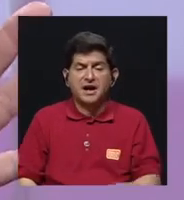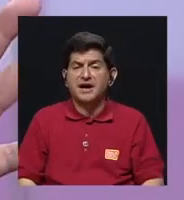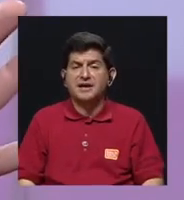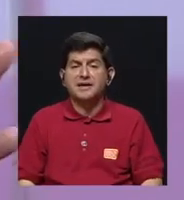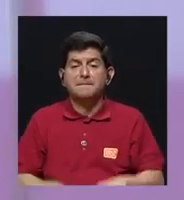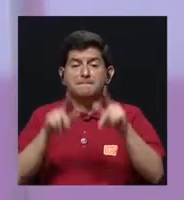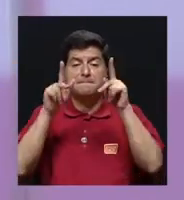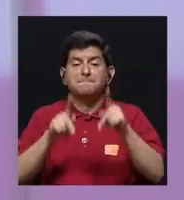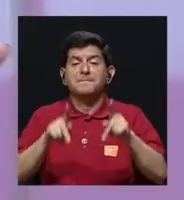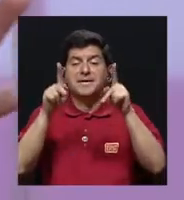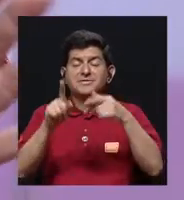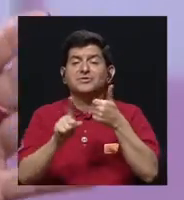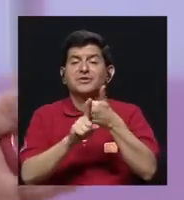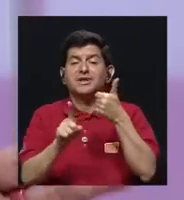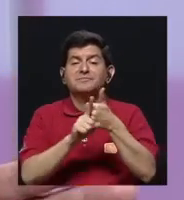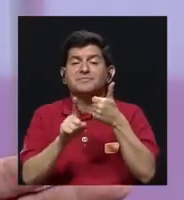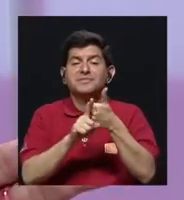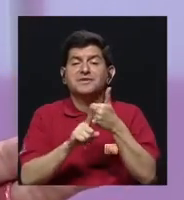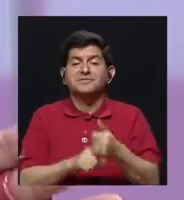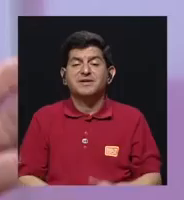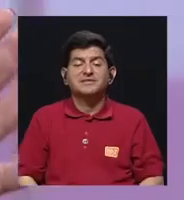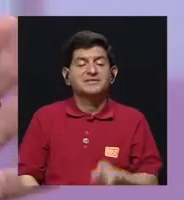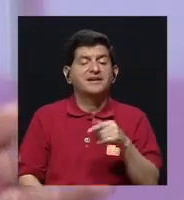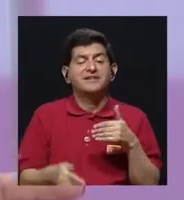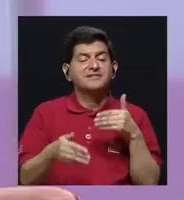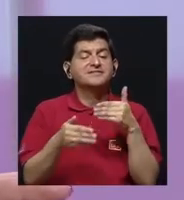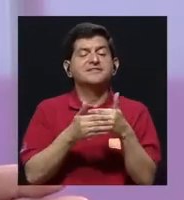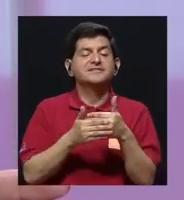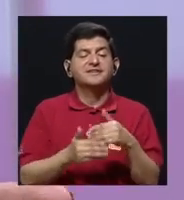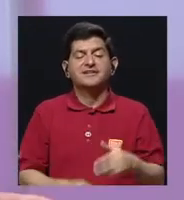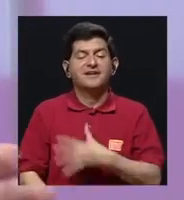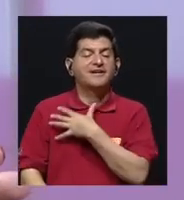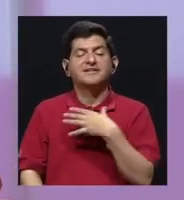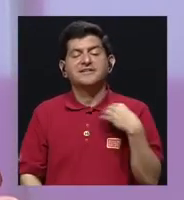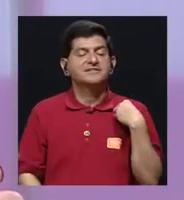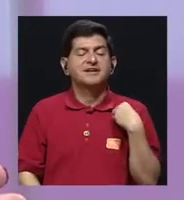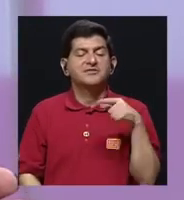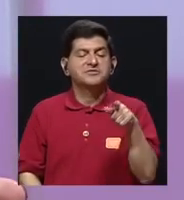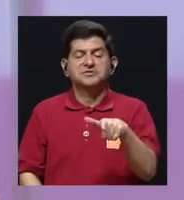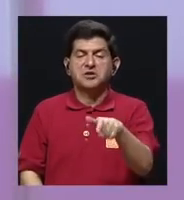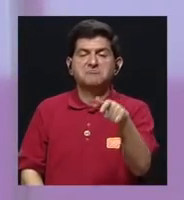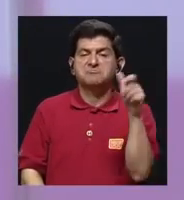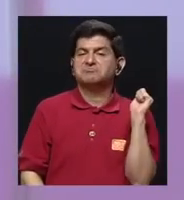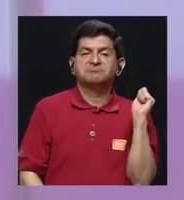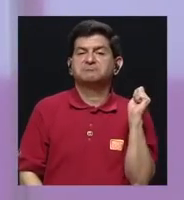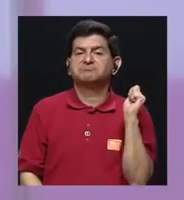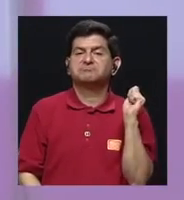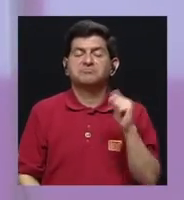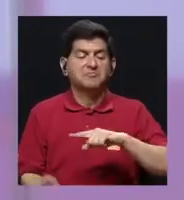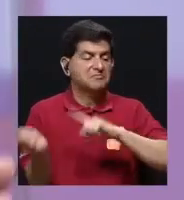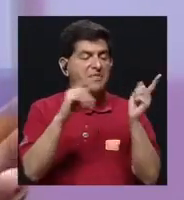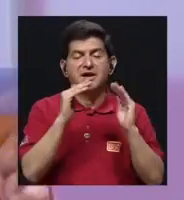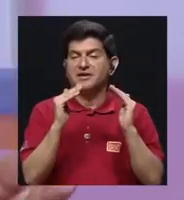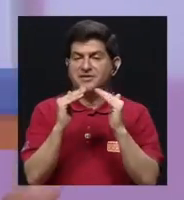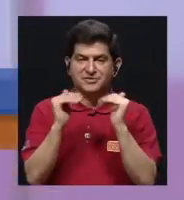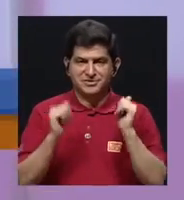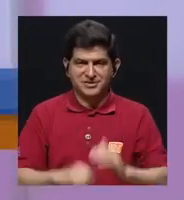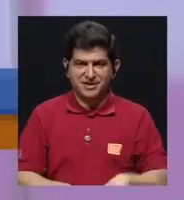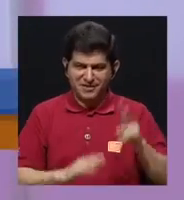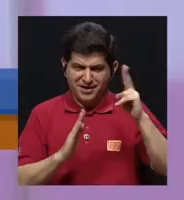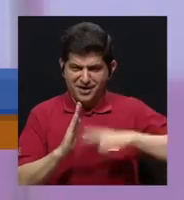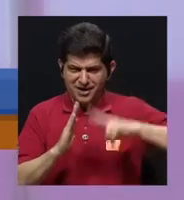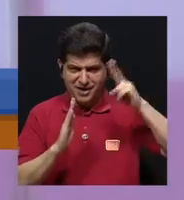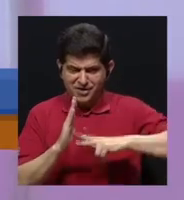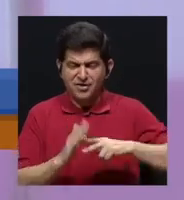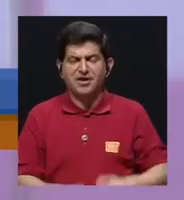la gente también se arrime y si le gusta un librito, se lo lleve, para que lo lleve a la casa y lo lea, sea